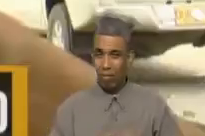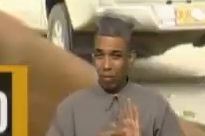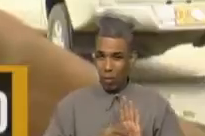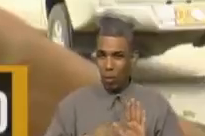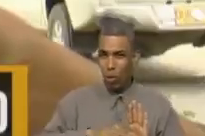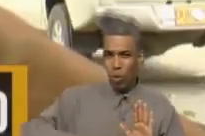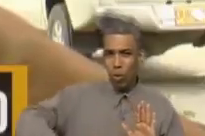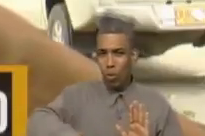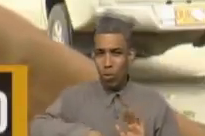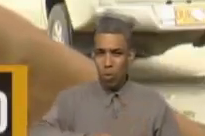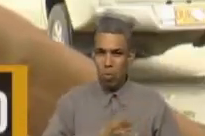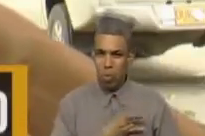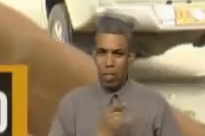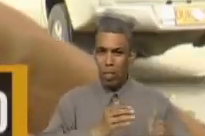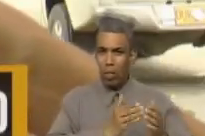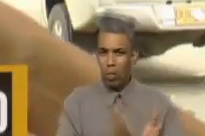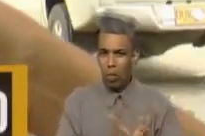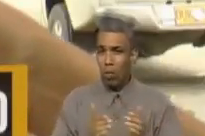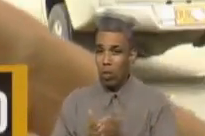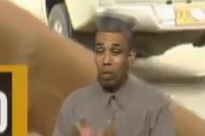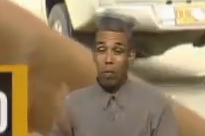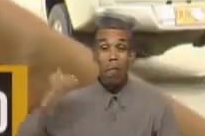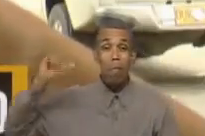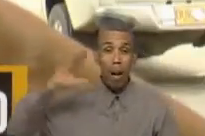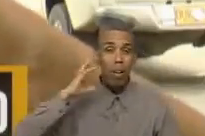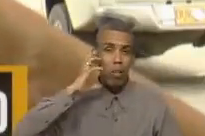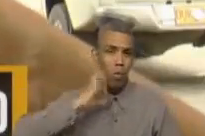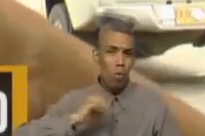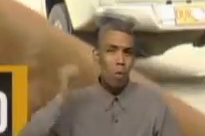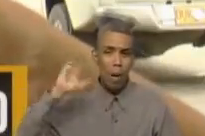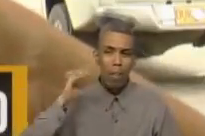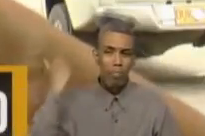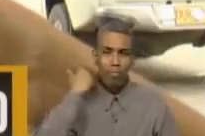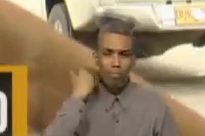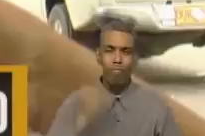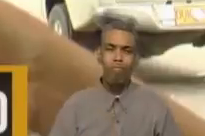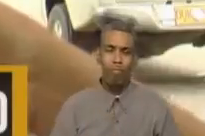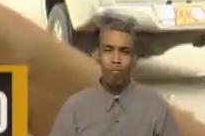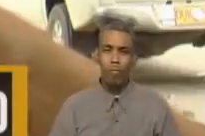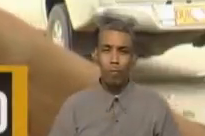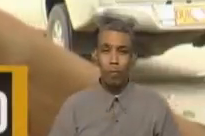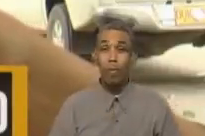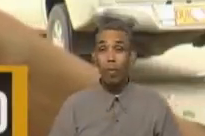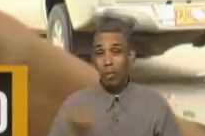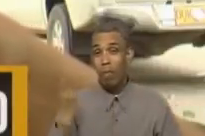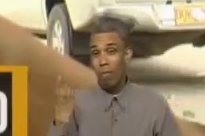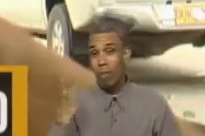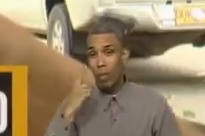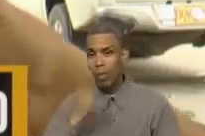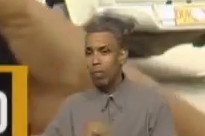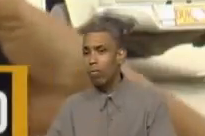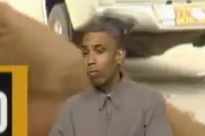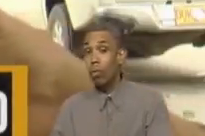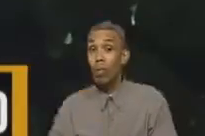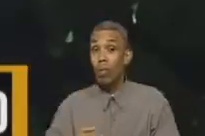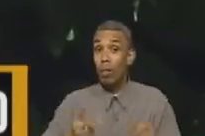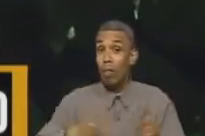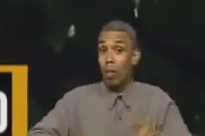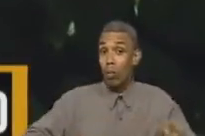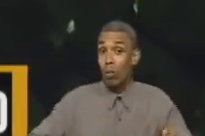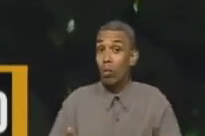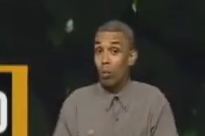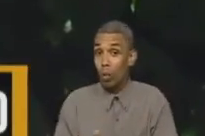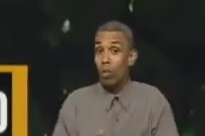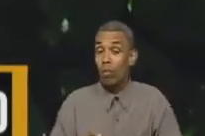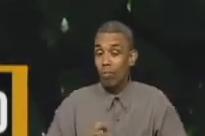universitaria y de los colegios acá por la 28 y la 60, la seguridad de los estudiantes, de los peatones. El